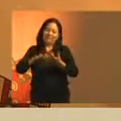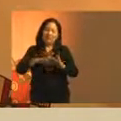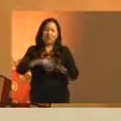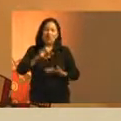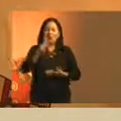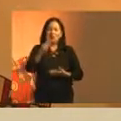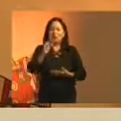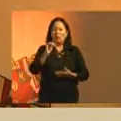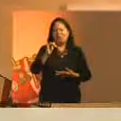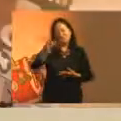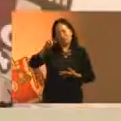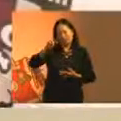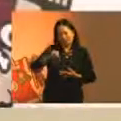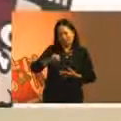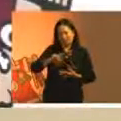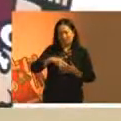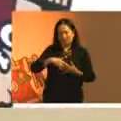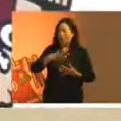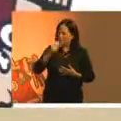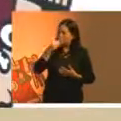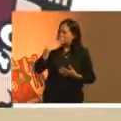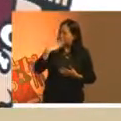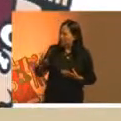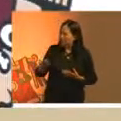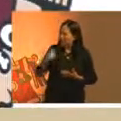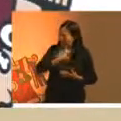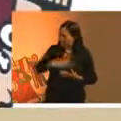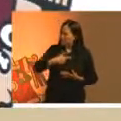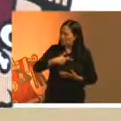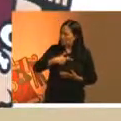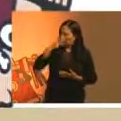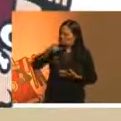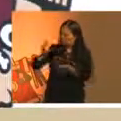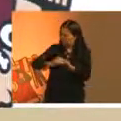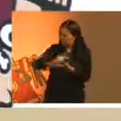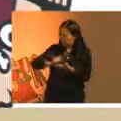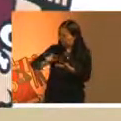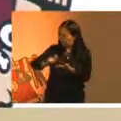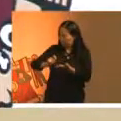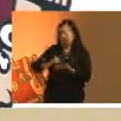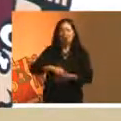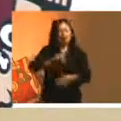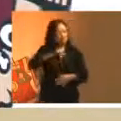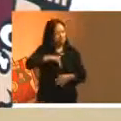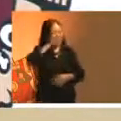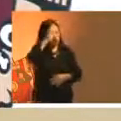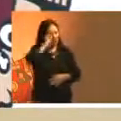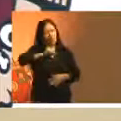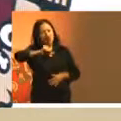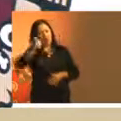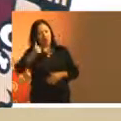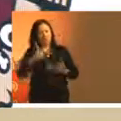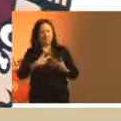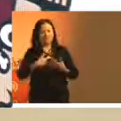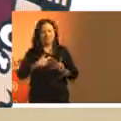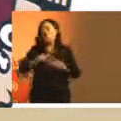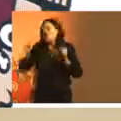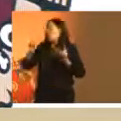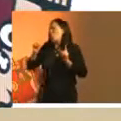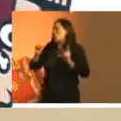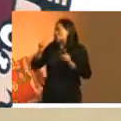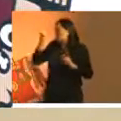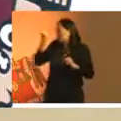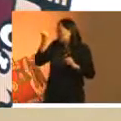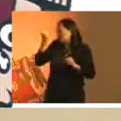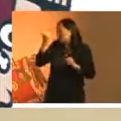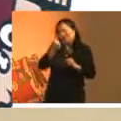y me dijo ah yo si no vamos a publicarlo y yo le he perfecto vamos a publicarlo con el resto de mis poemas y él dijo no no mejor con